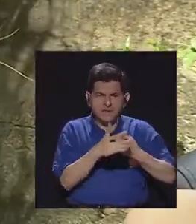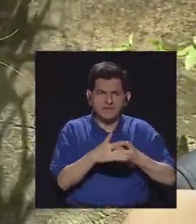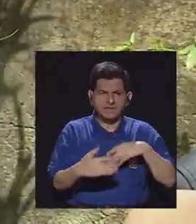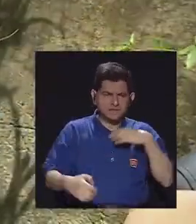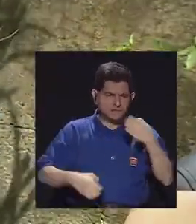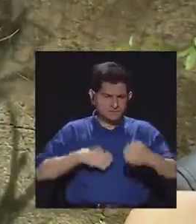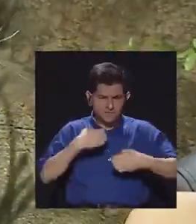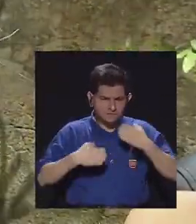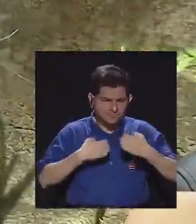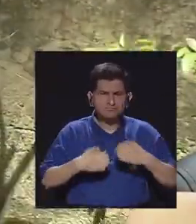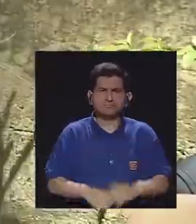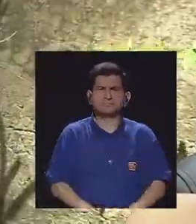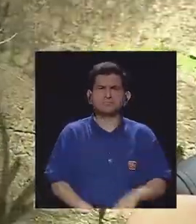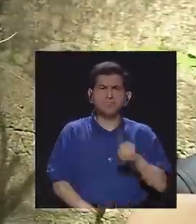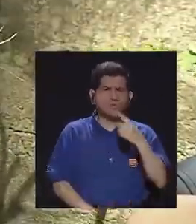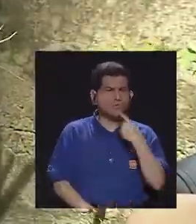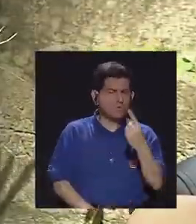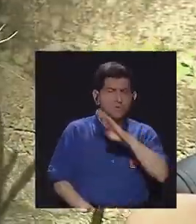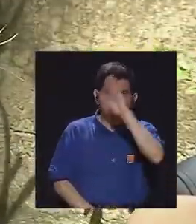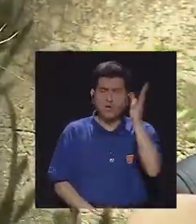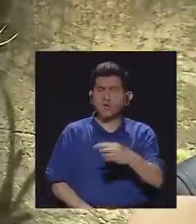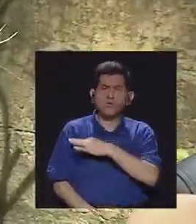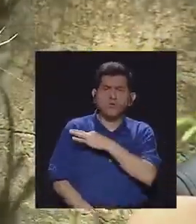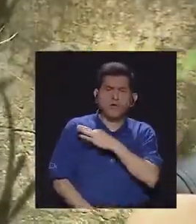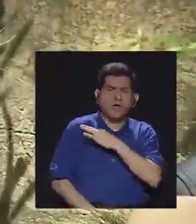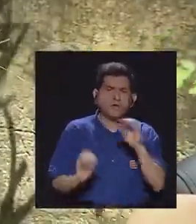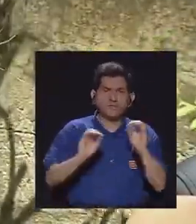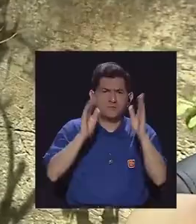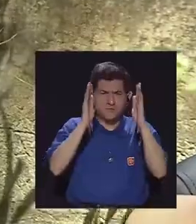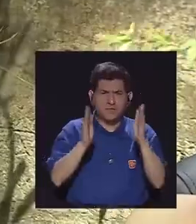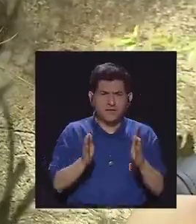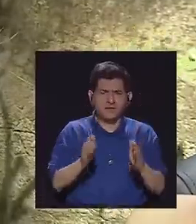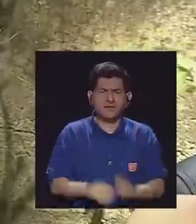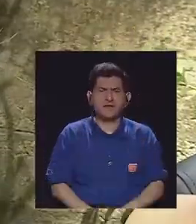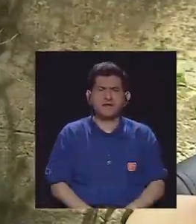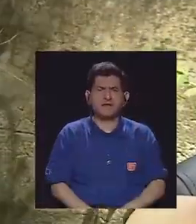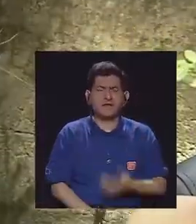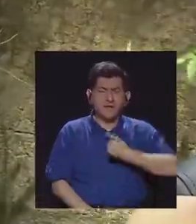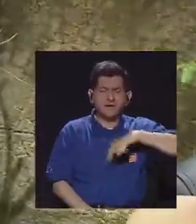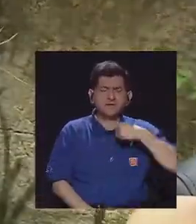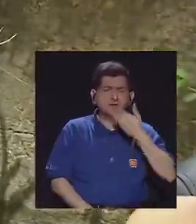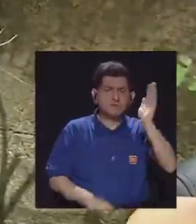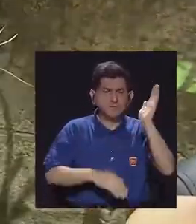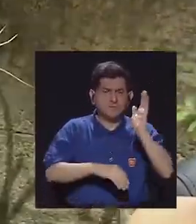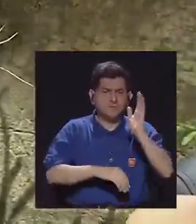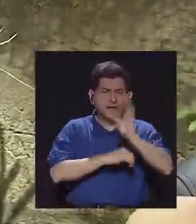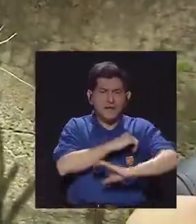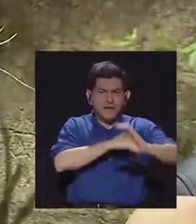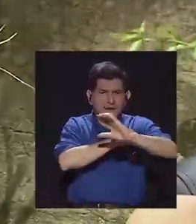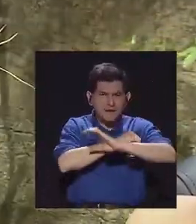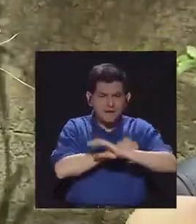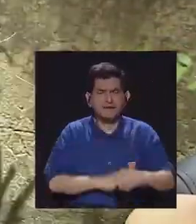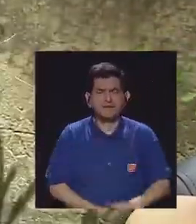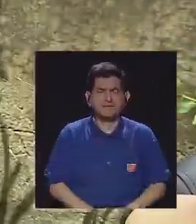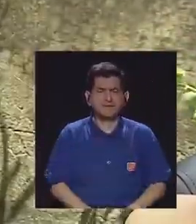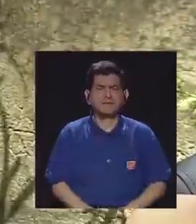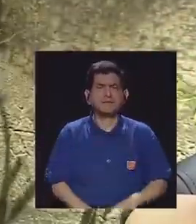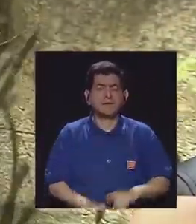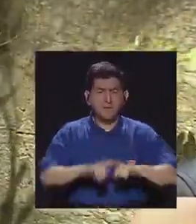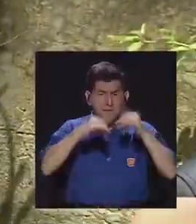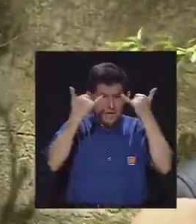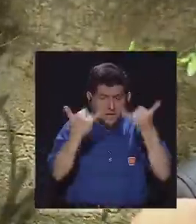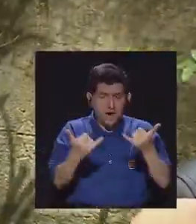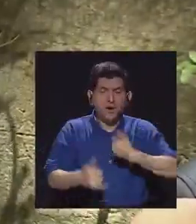ellos a motivarlos. Me acuerdo un chico que dijo, nunca nos invitan a nada porque somos los mal portados, y en este proceso nos ha gustado porque nos